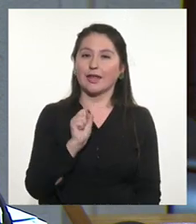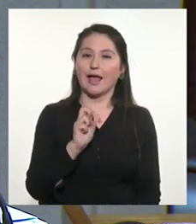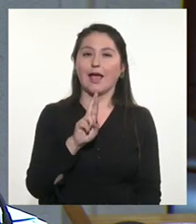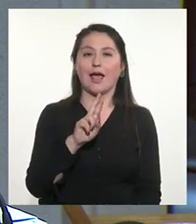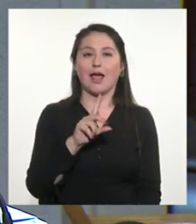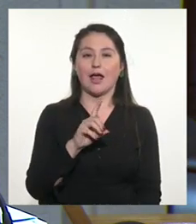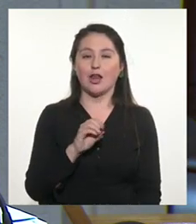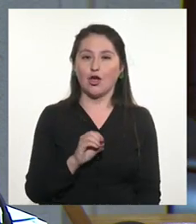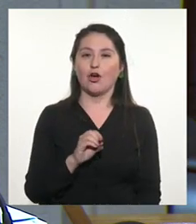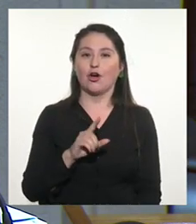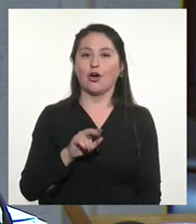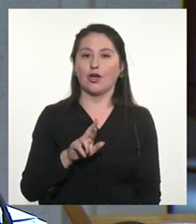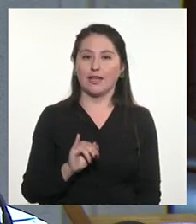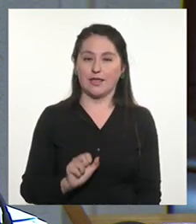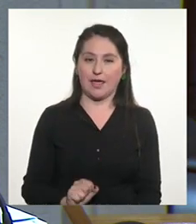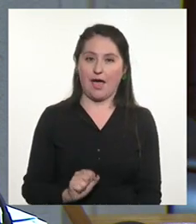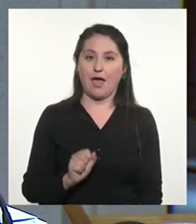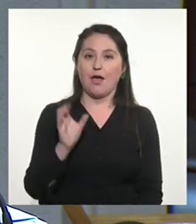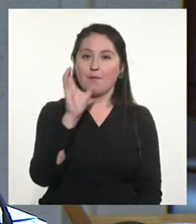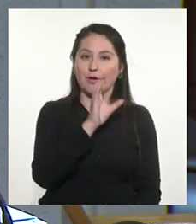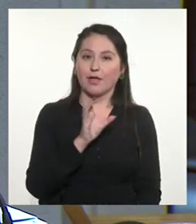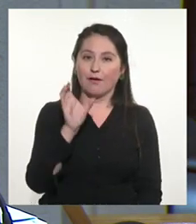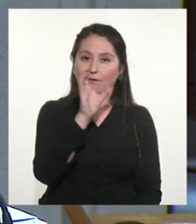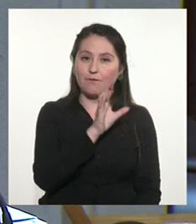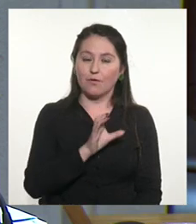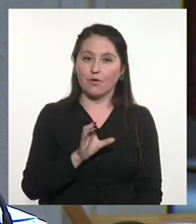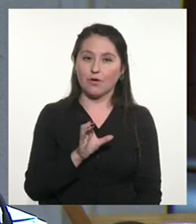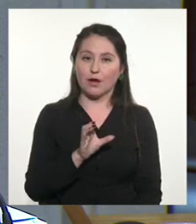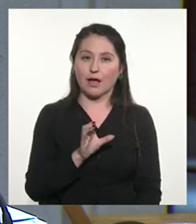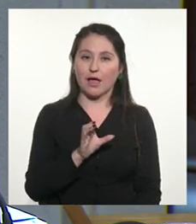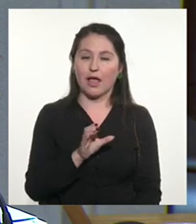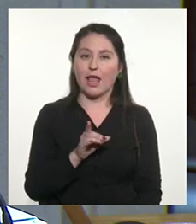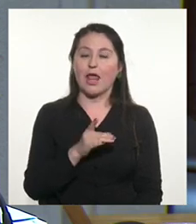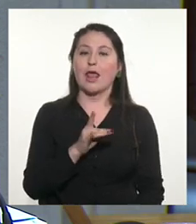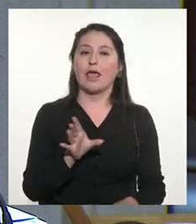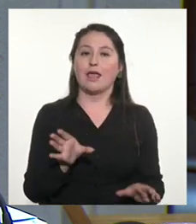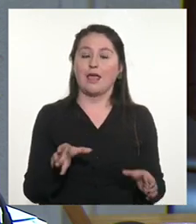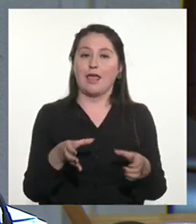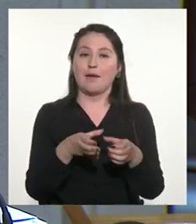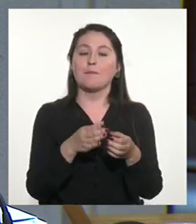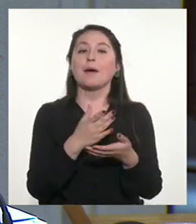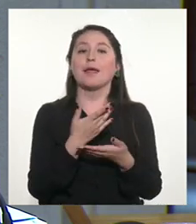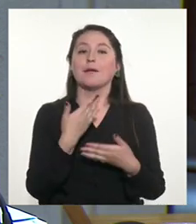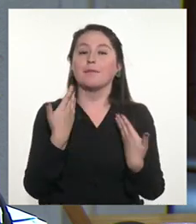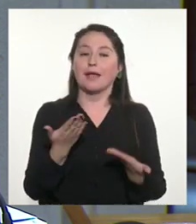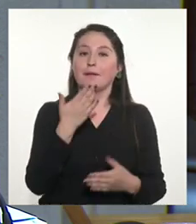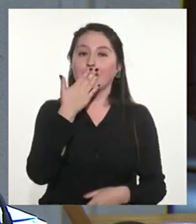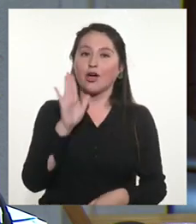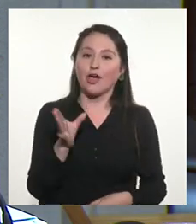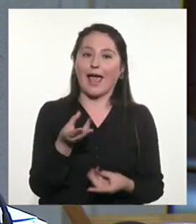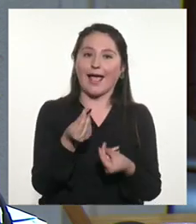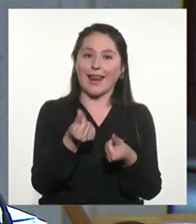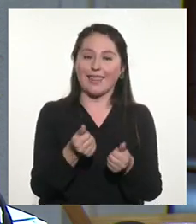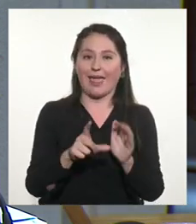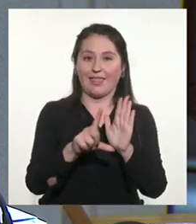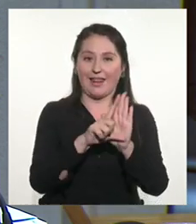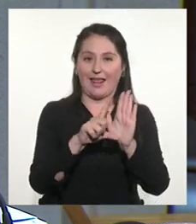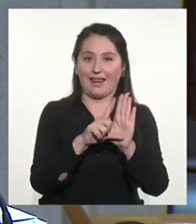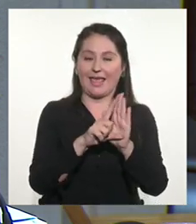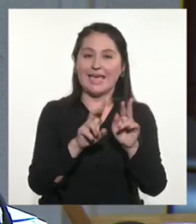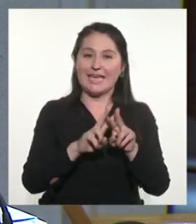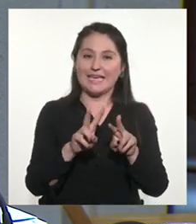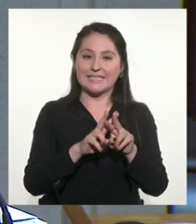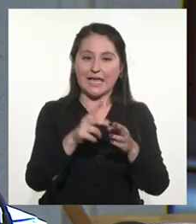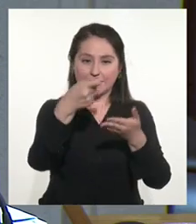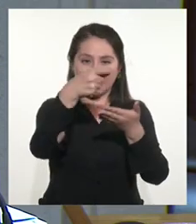porque busca generar una instancia colaboración entre los poderes del estado para mejorar la calidad de nuestras leyes y por eso se establece este plan de